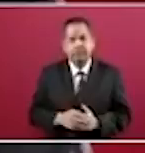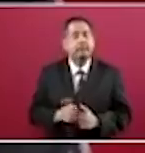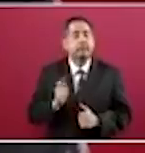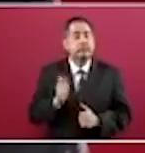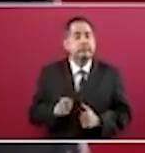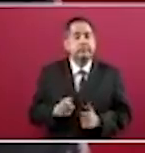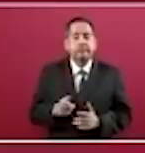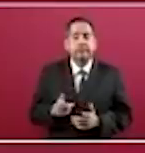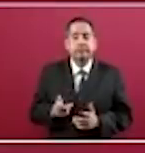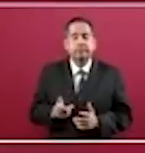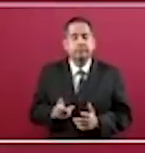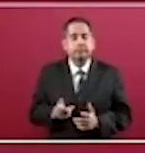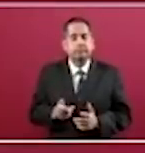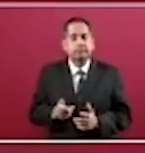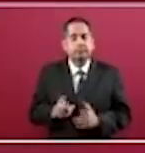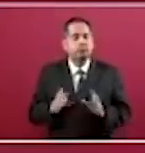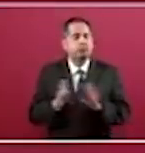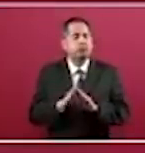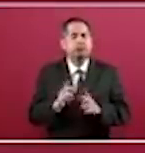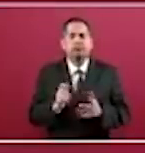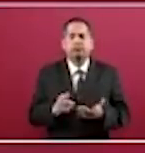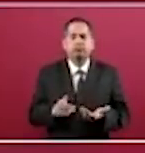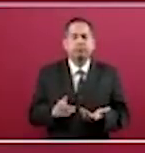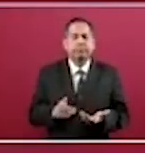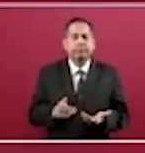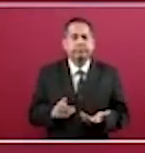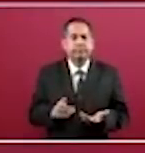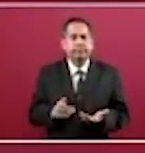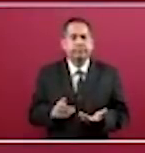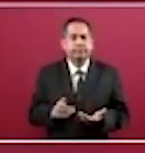son de una u otra forma